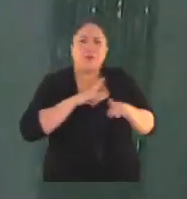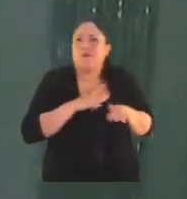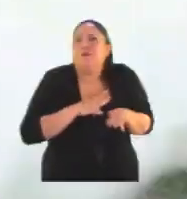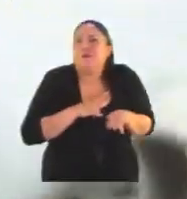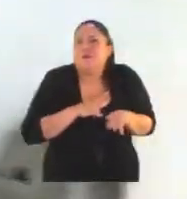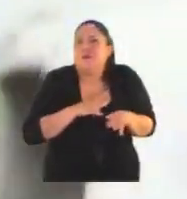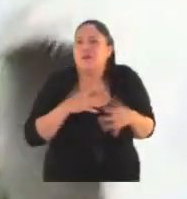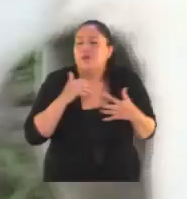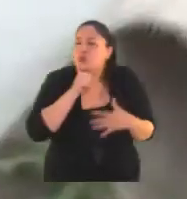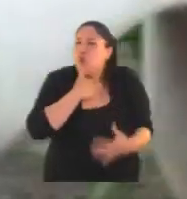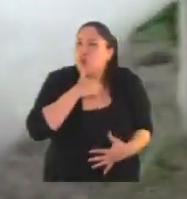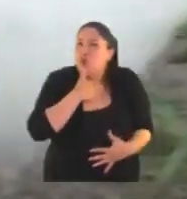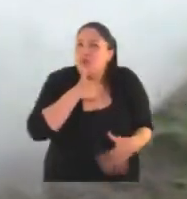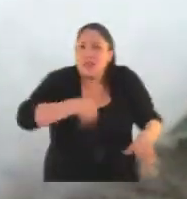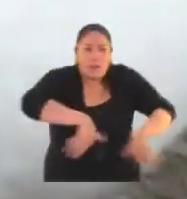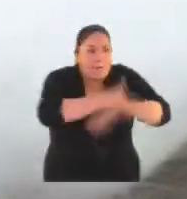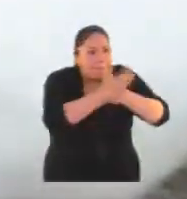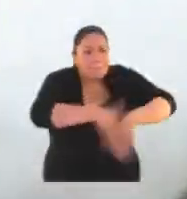en la calle.